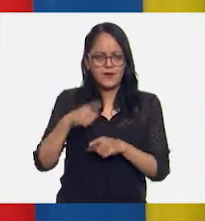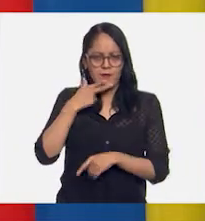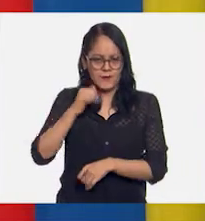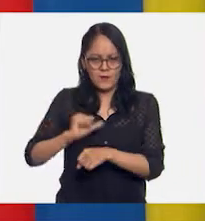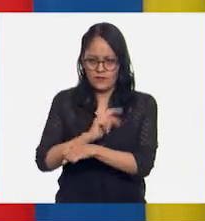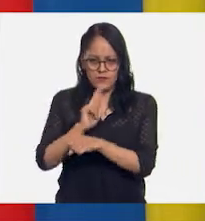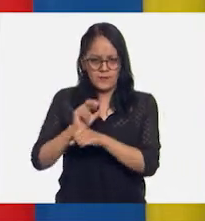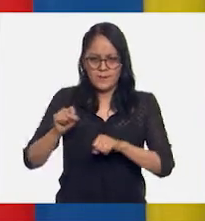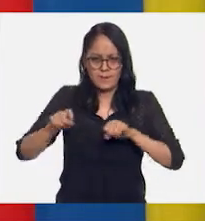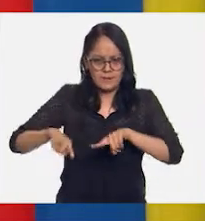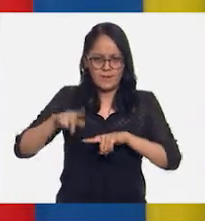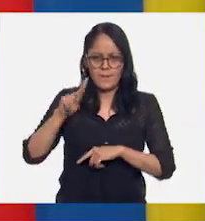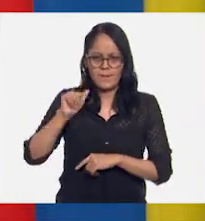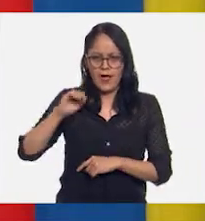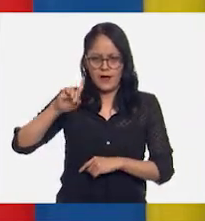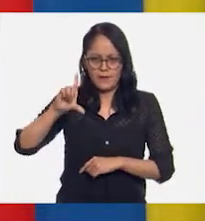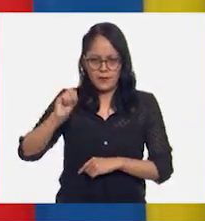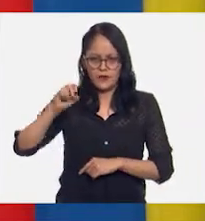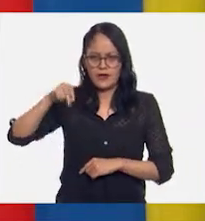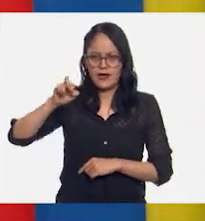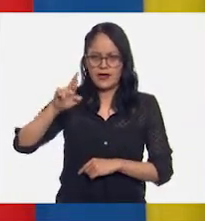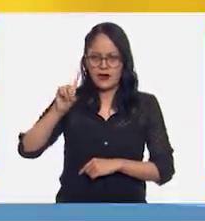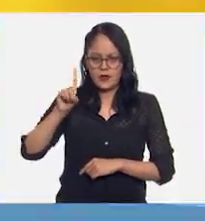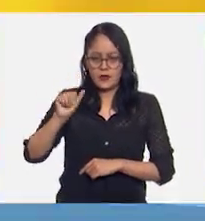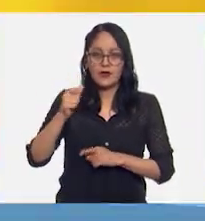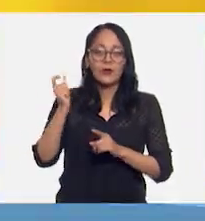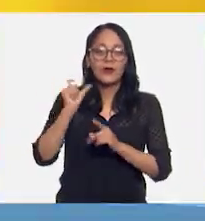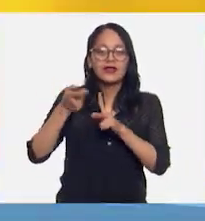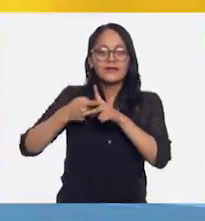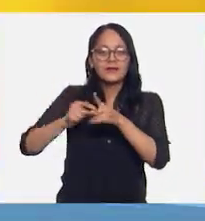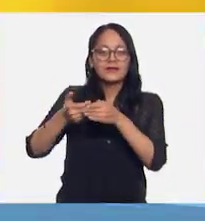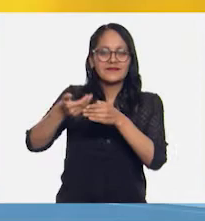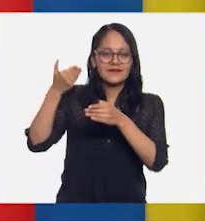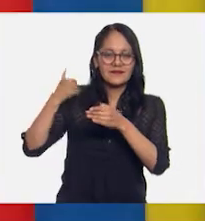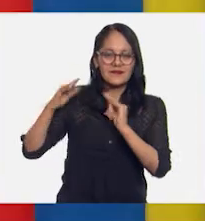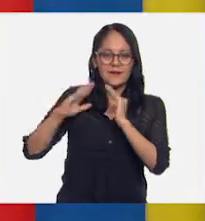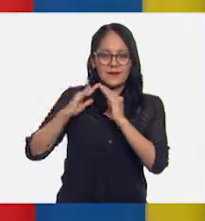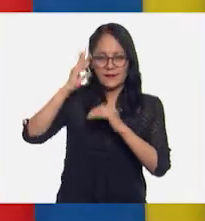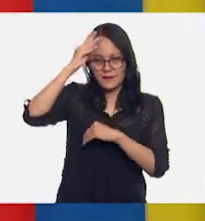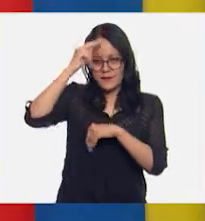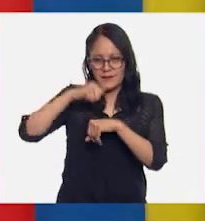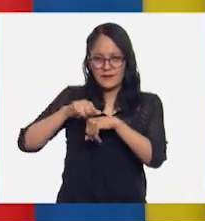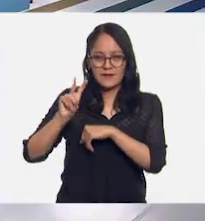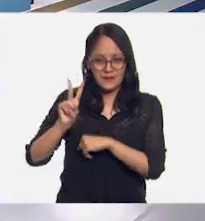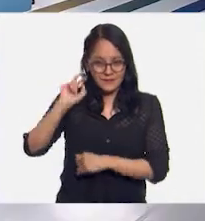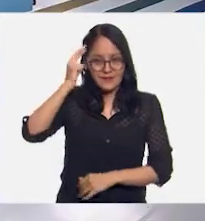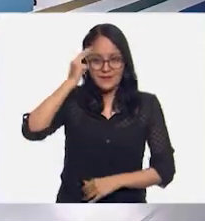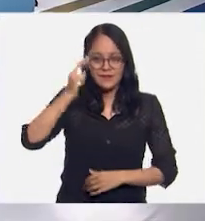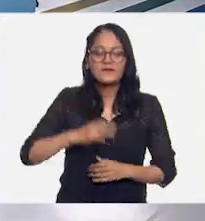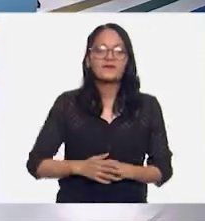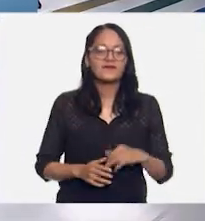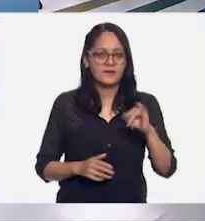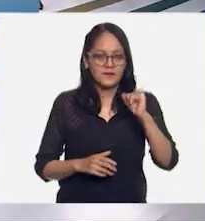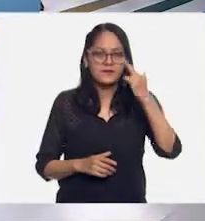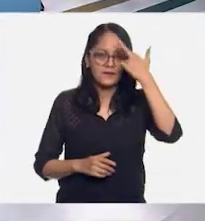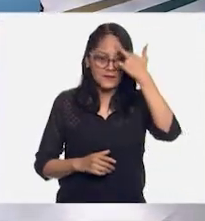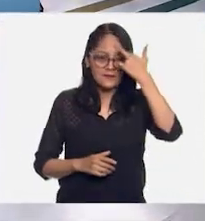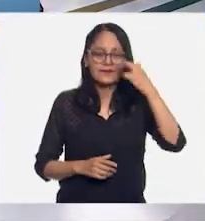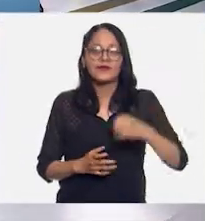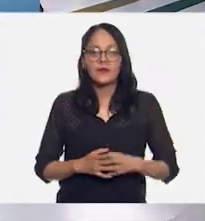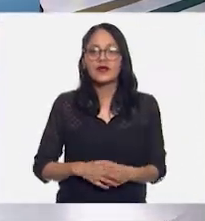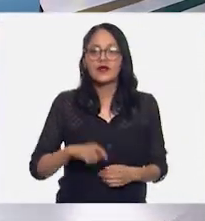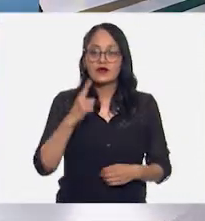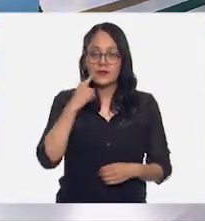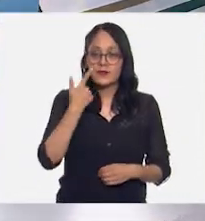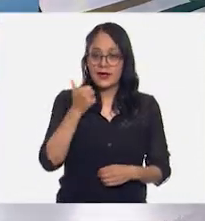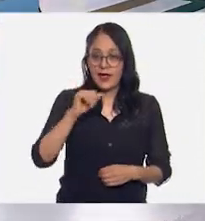Neruda, al comienzo de Aprende en Casa 2. Claro que sí, María, lo recuerdo muy bien. Lo que no te dije, Gaby, es